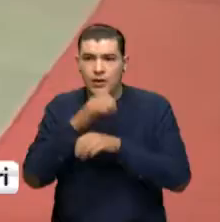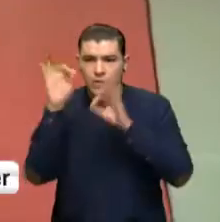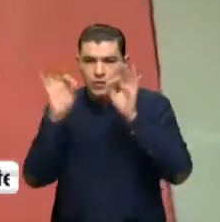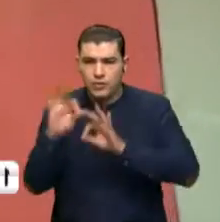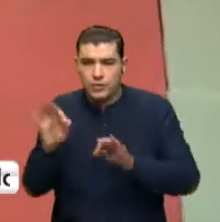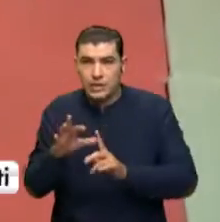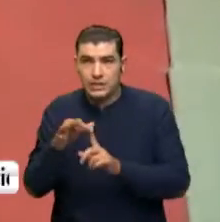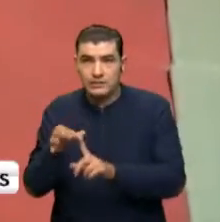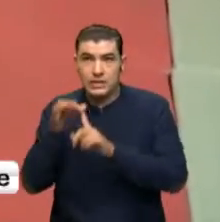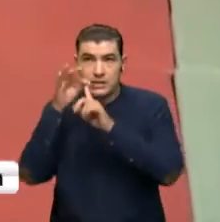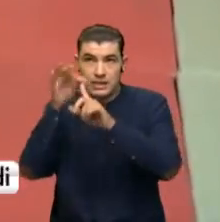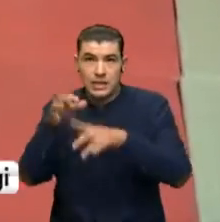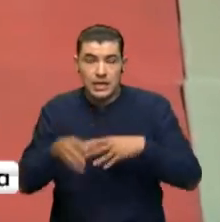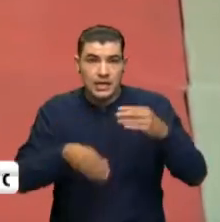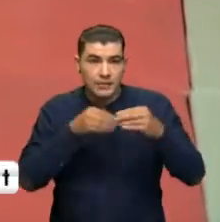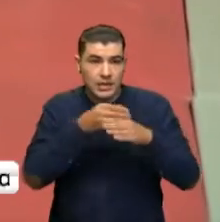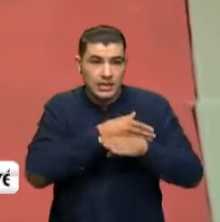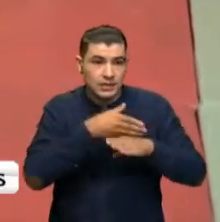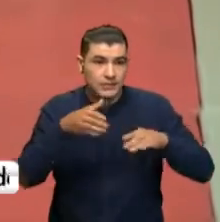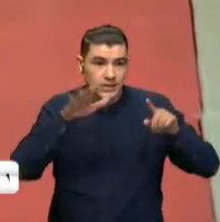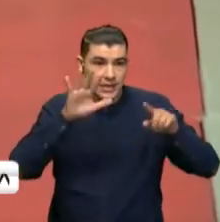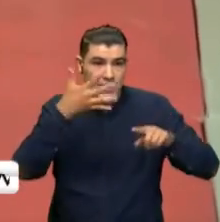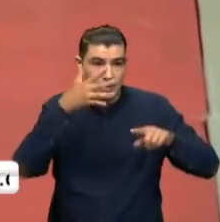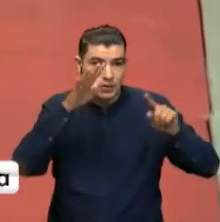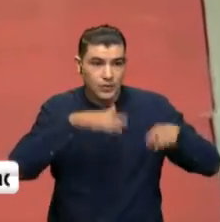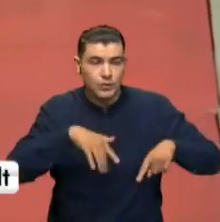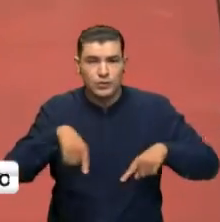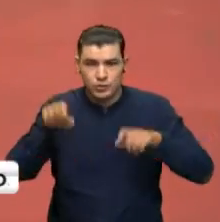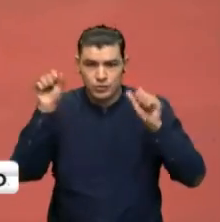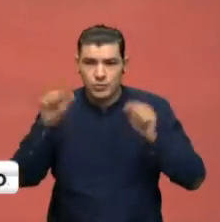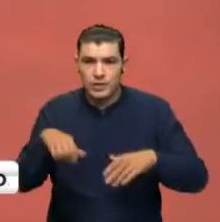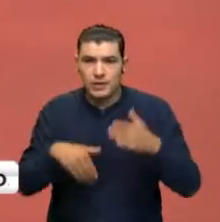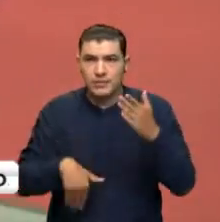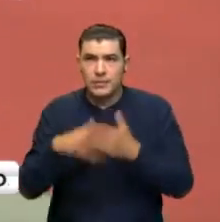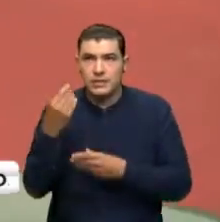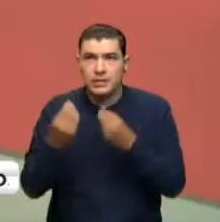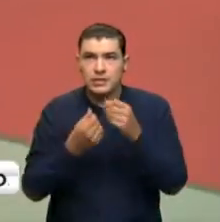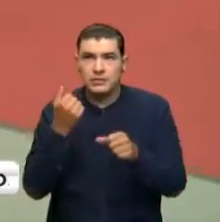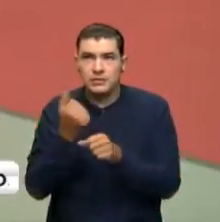específicos y después del quinto mes se estima que pueda realizar sus primeros combates